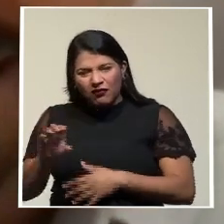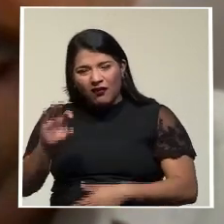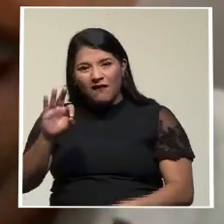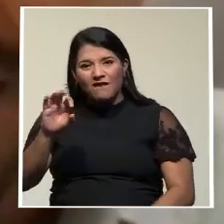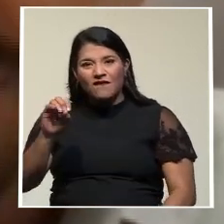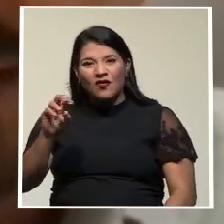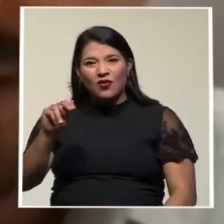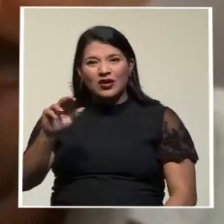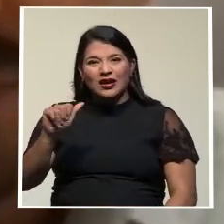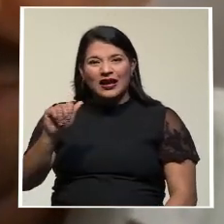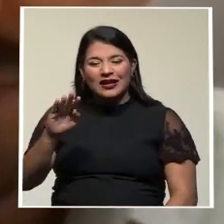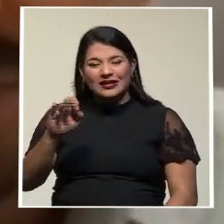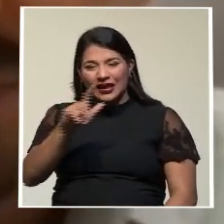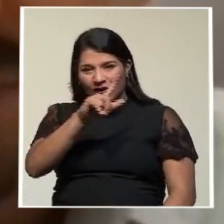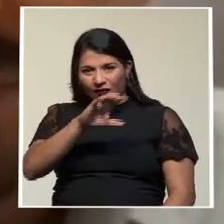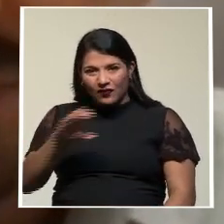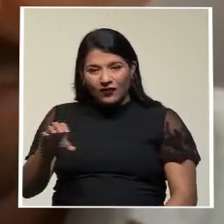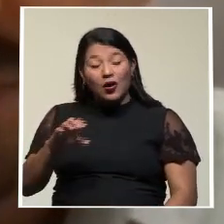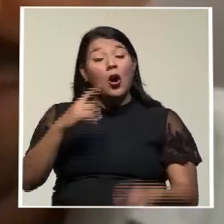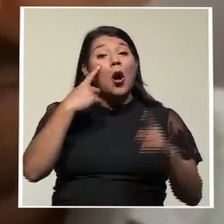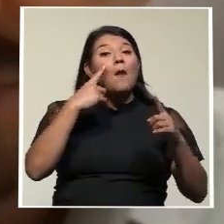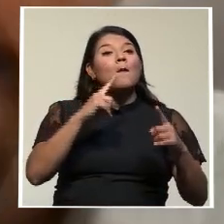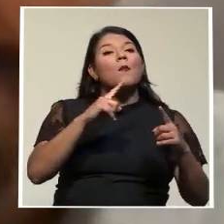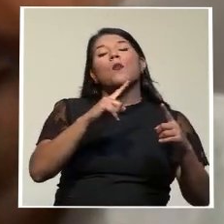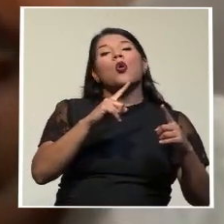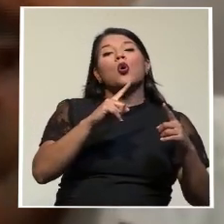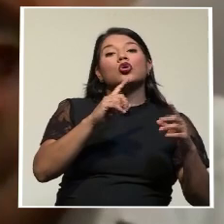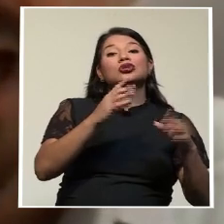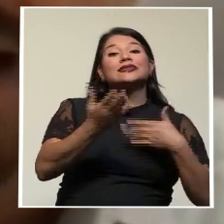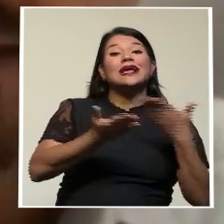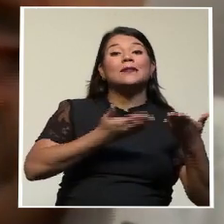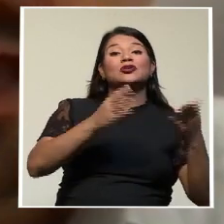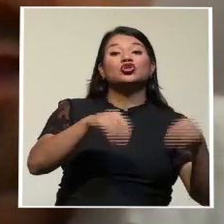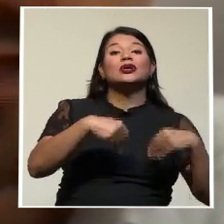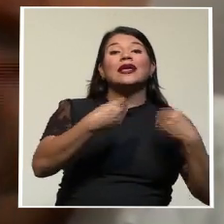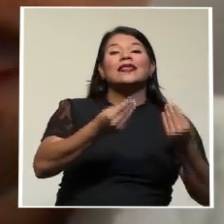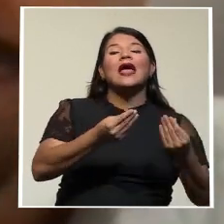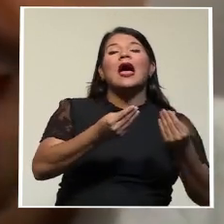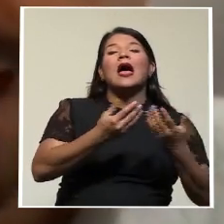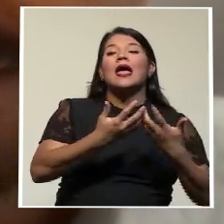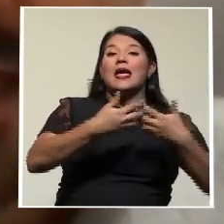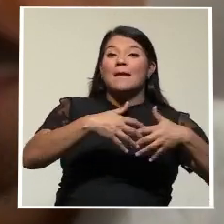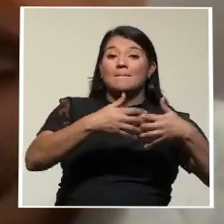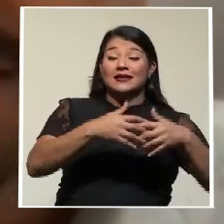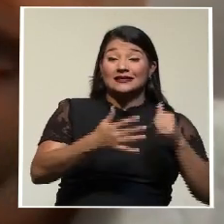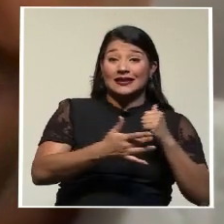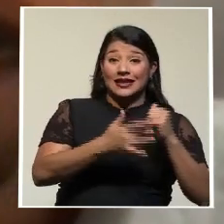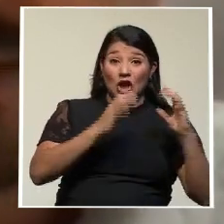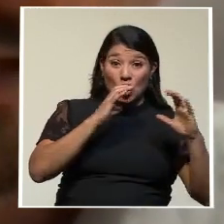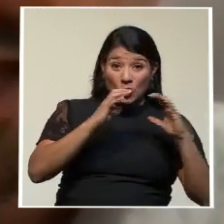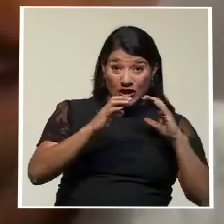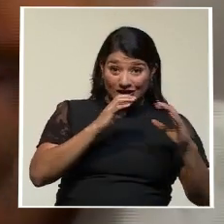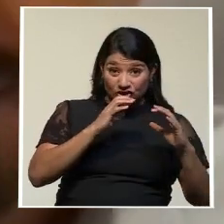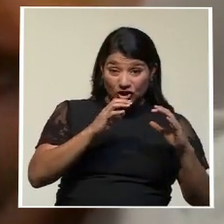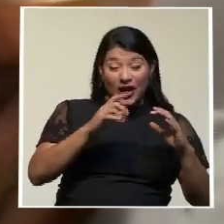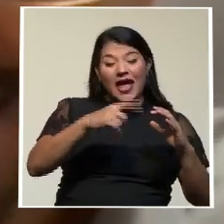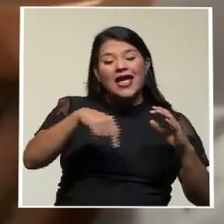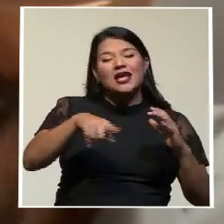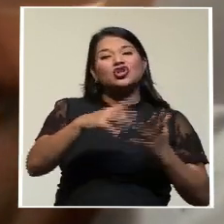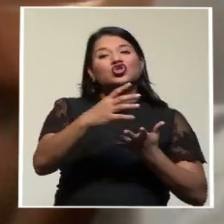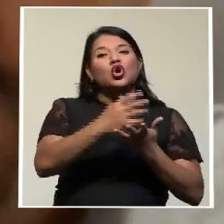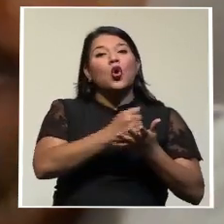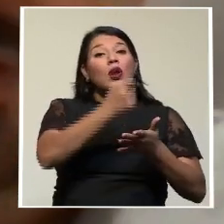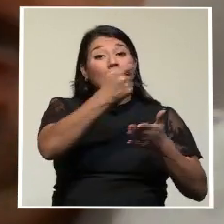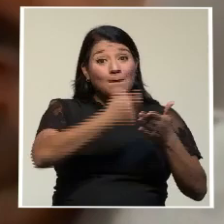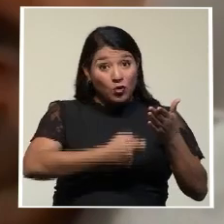empresas de telecomunicaciones por prestar los servicios. A partir de la apertura de las telecomunicaciones, a las empresas se les